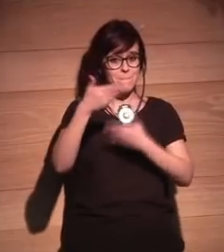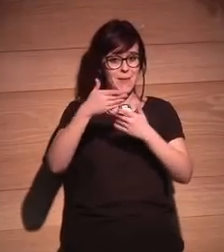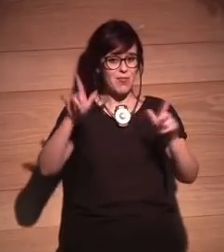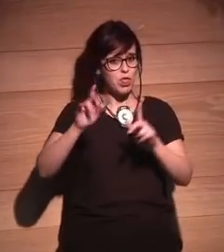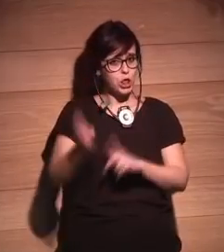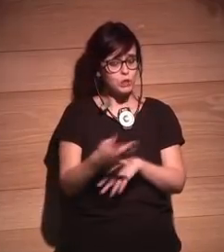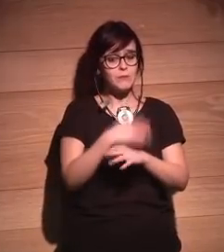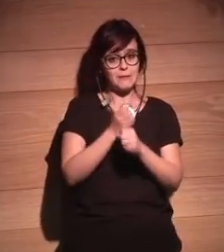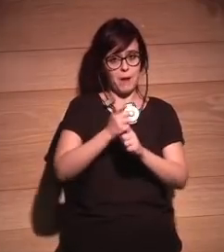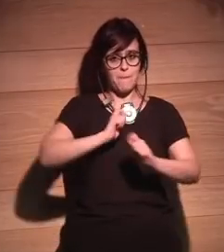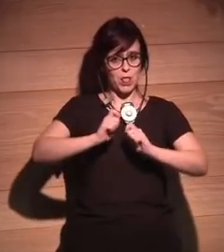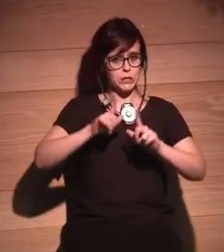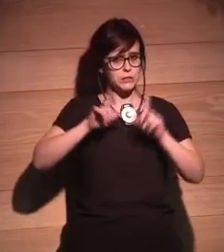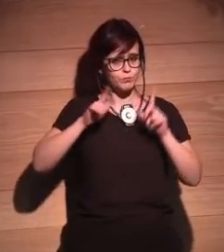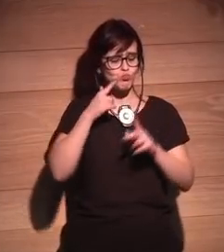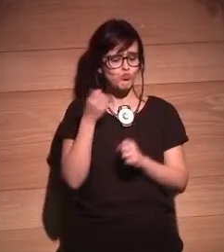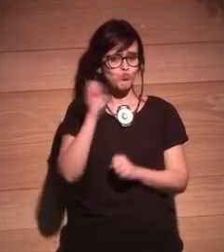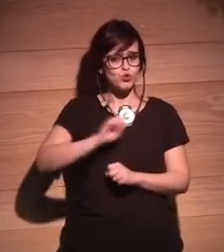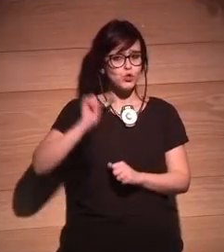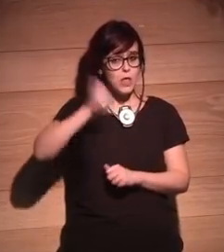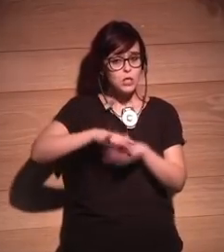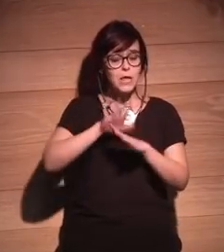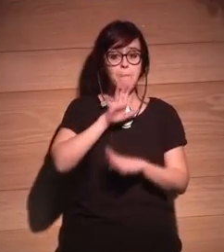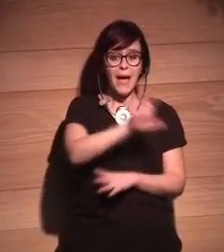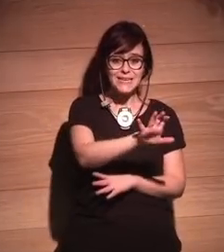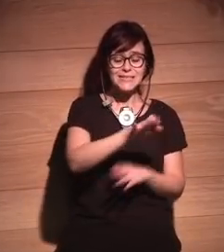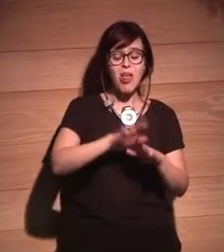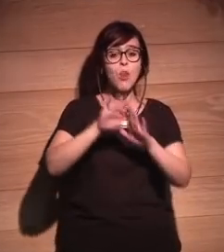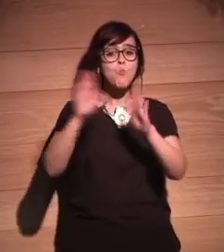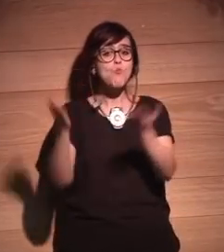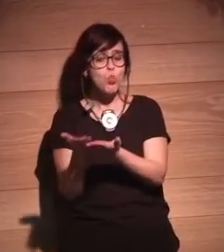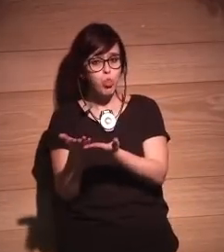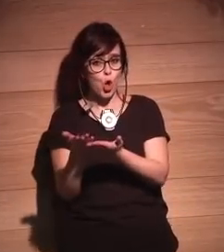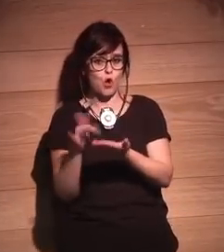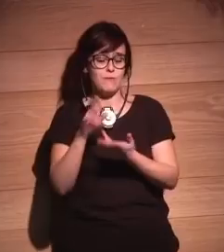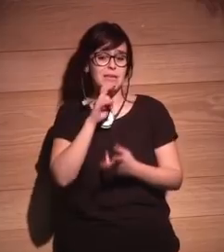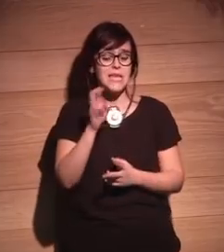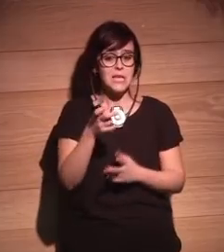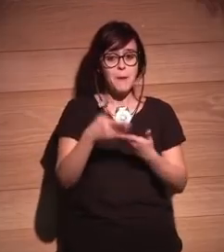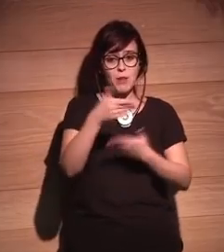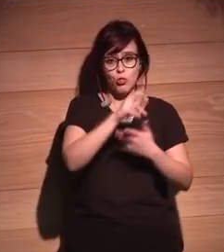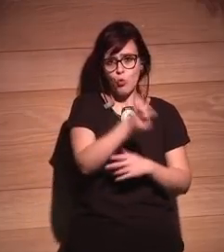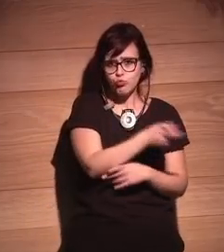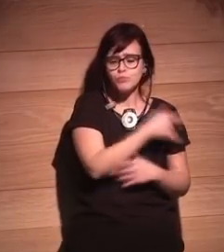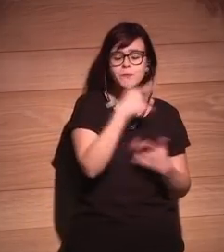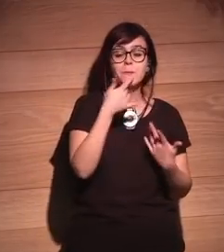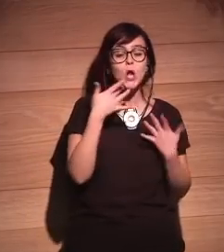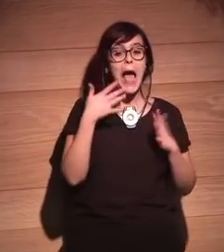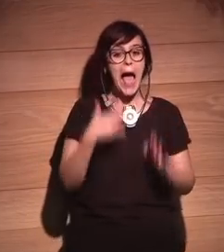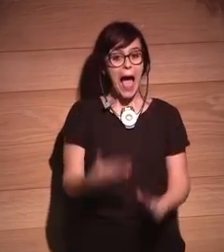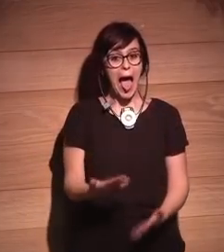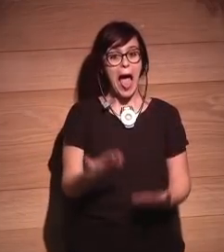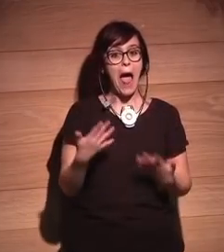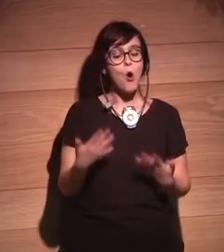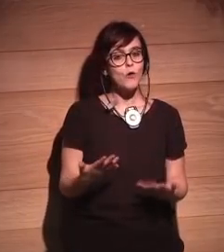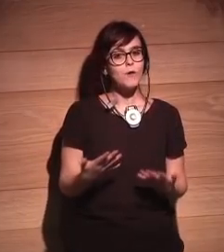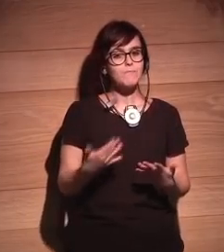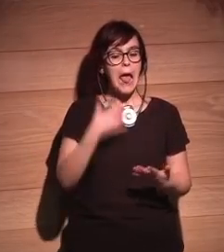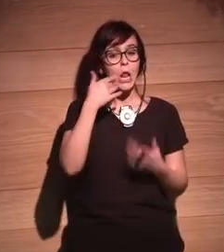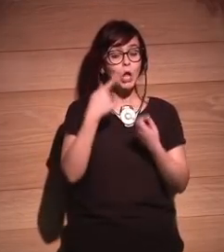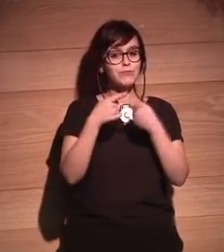trabajé muchos años como periodista, tanto en El País como en el diario El Mundo y en algunos otros. Entonces, yo una diferencia que noto ahora